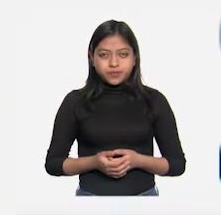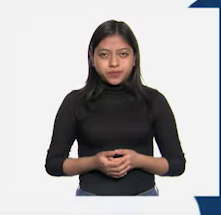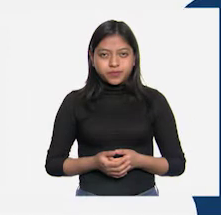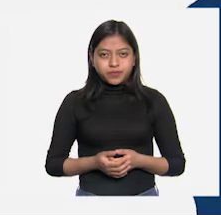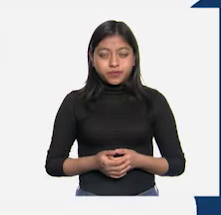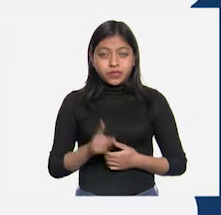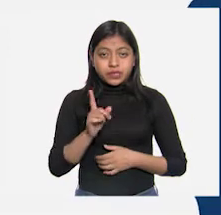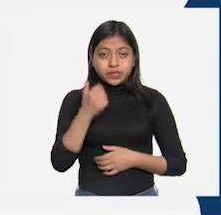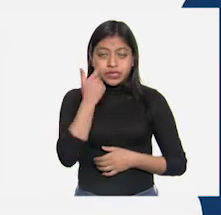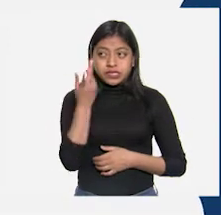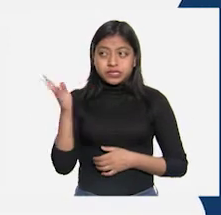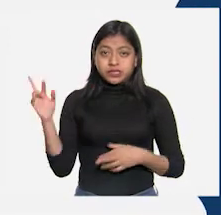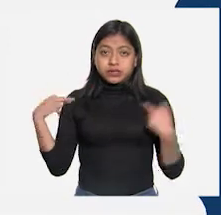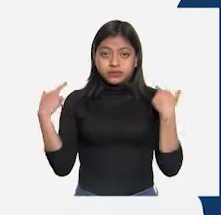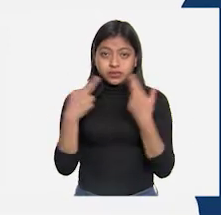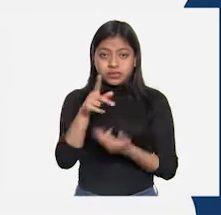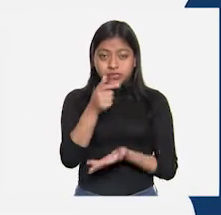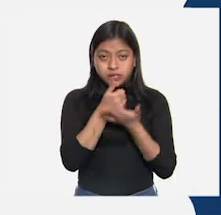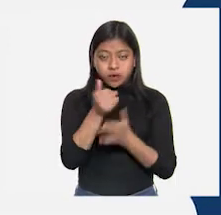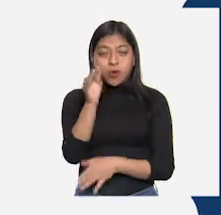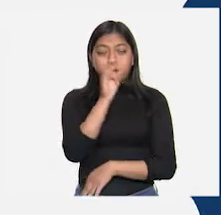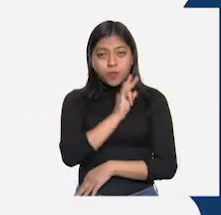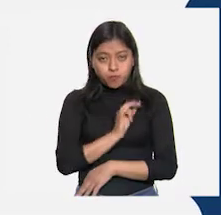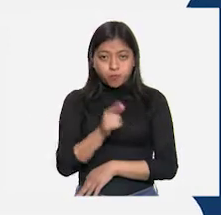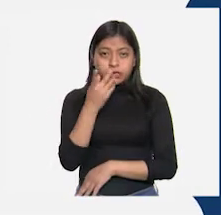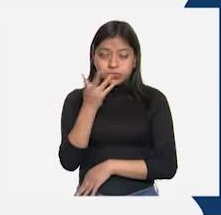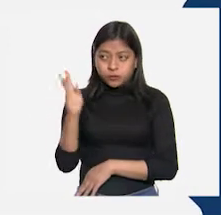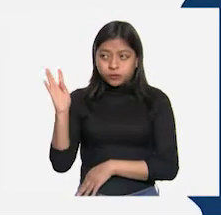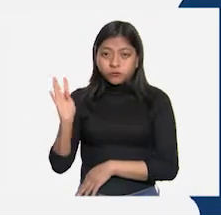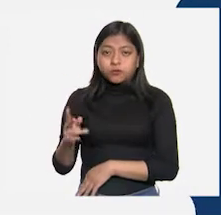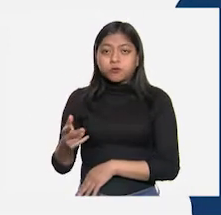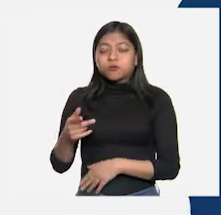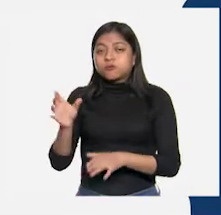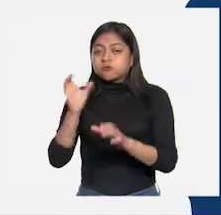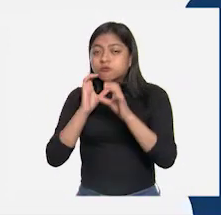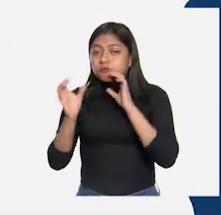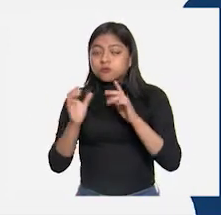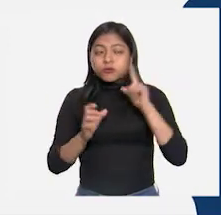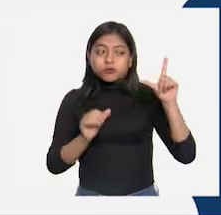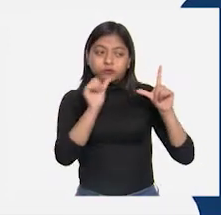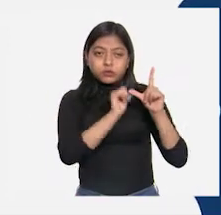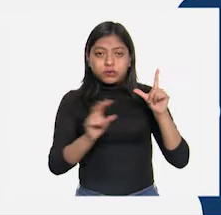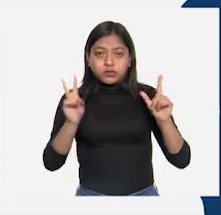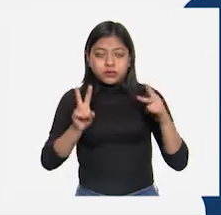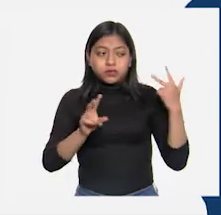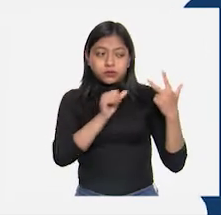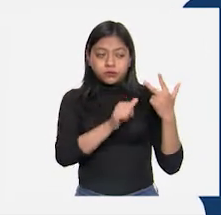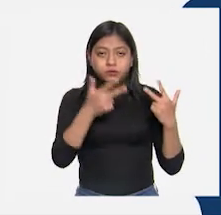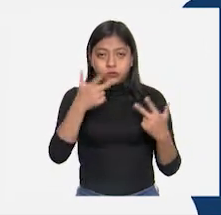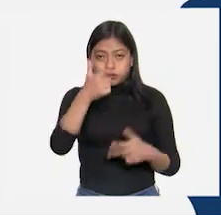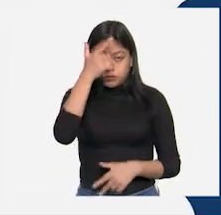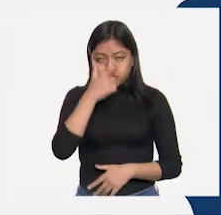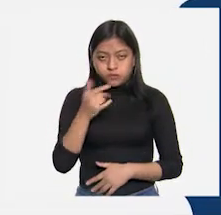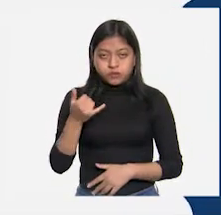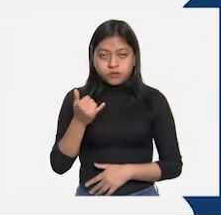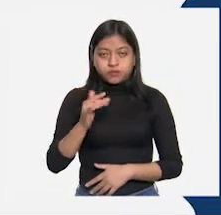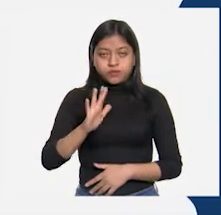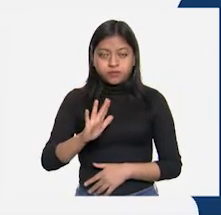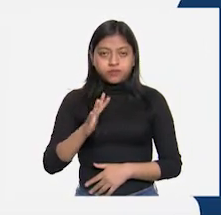Para apoyo pedagógico, hay maestras y maestros de lunes a viernes de 8 a 20 horas en el teléfono